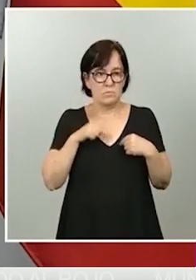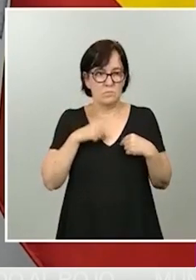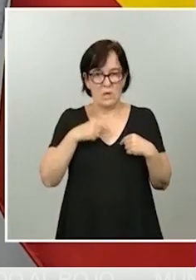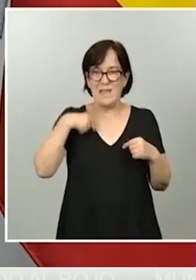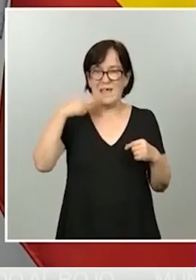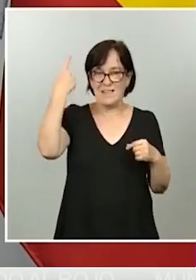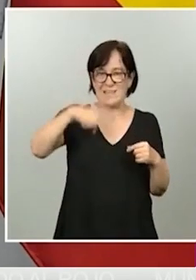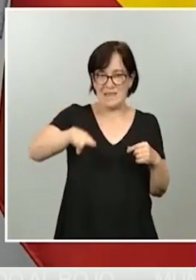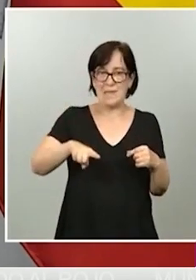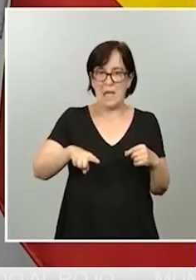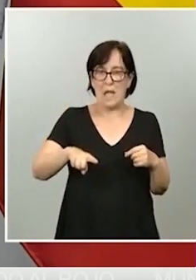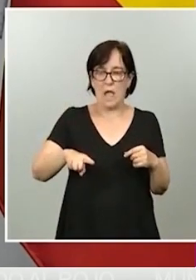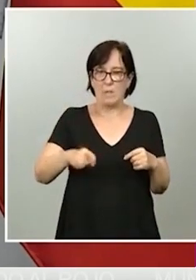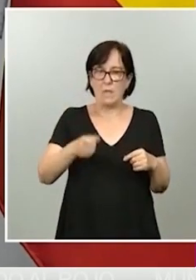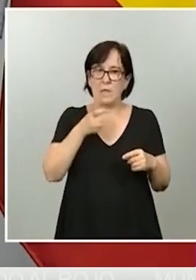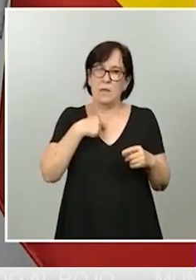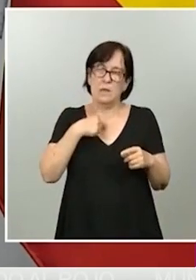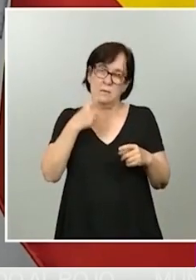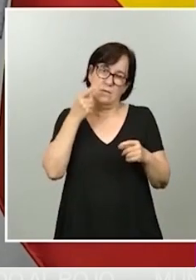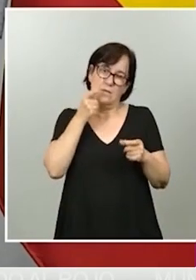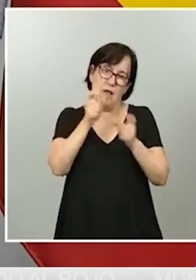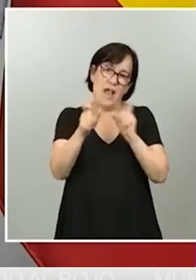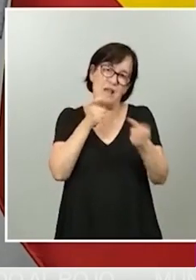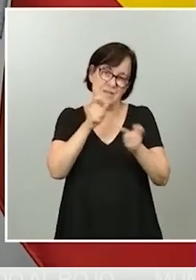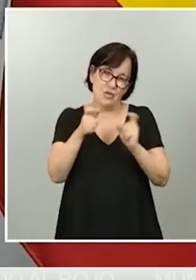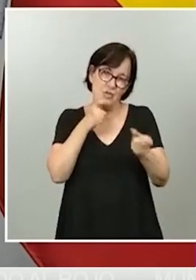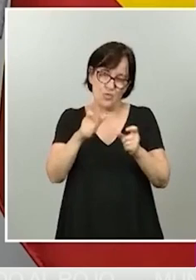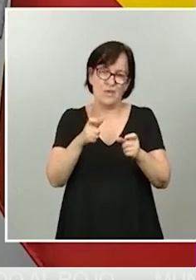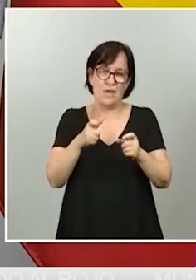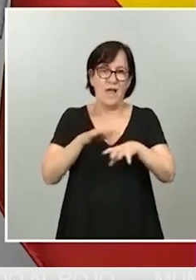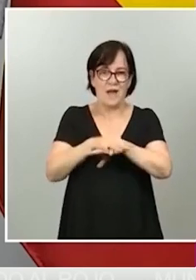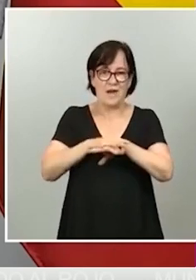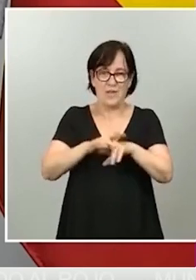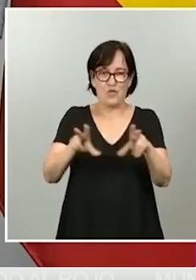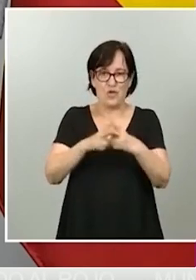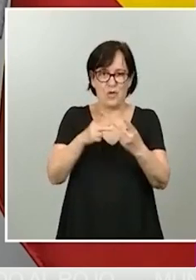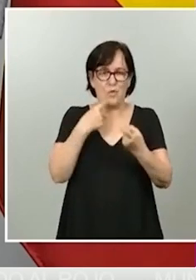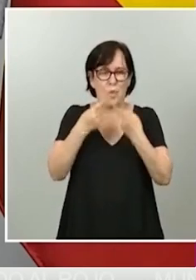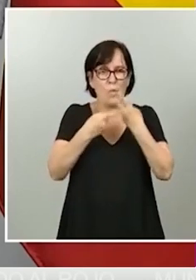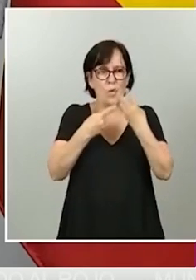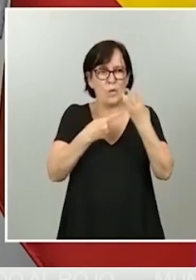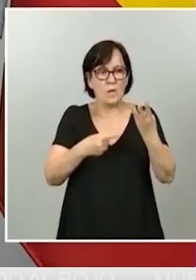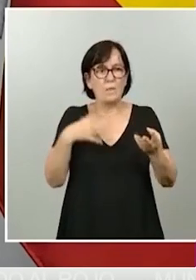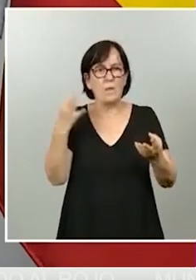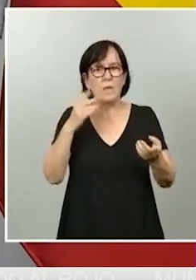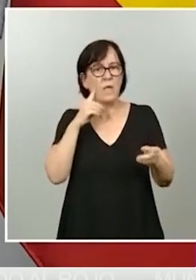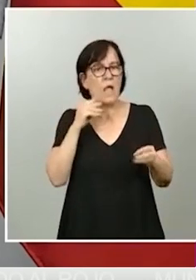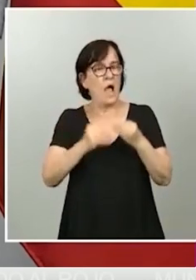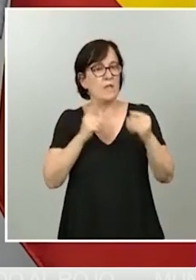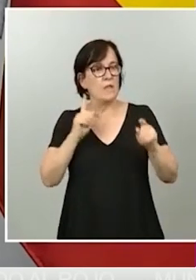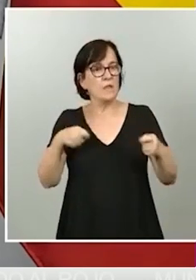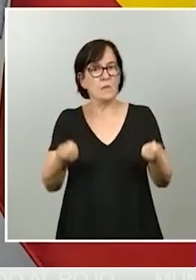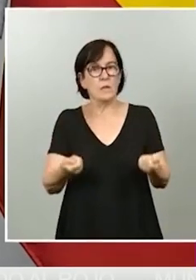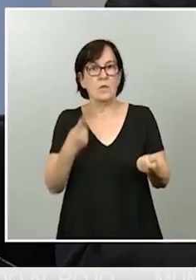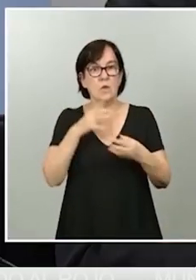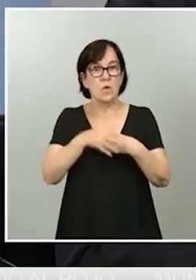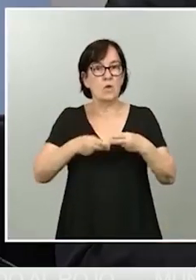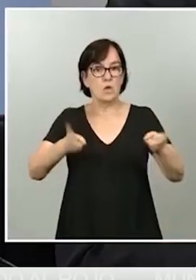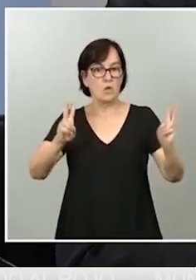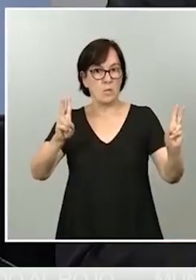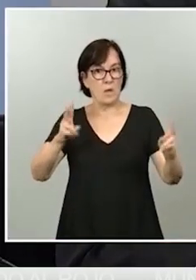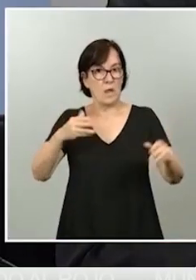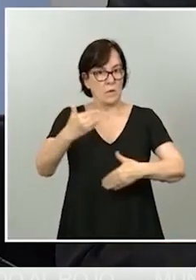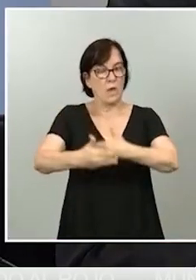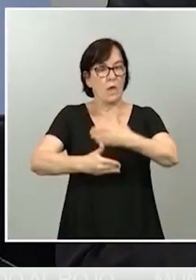un documento de 63 páginas de un juez competente que habrá hecho su trabajo de la